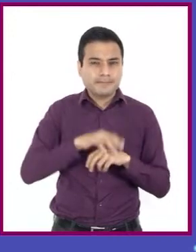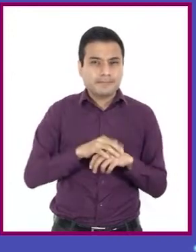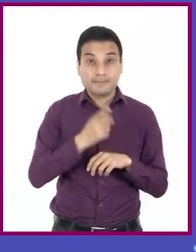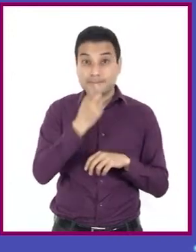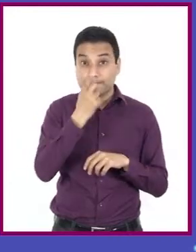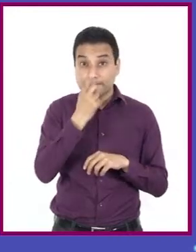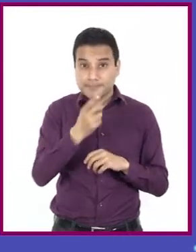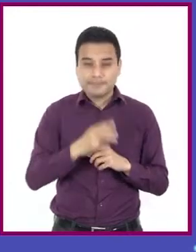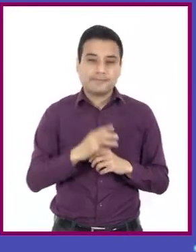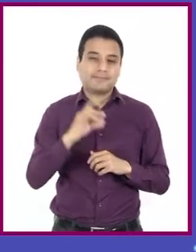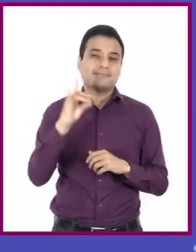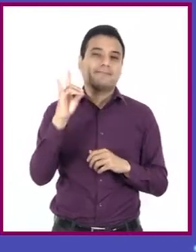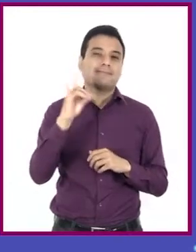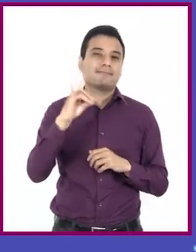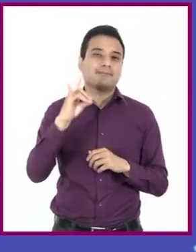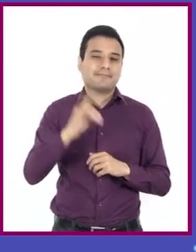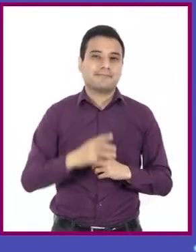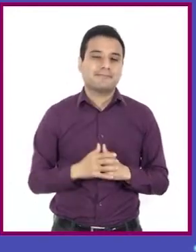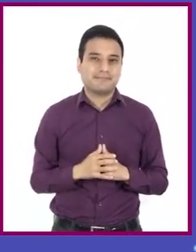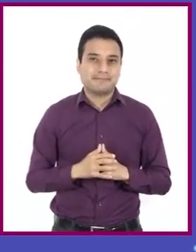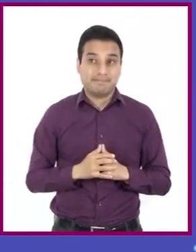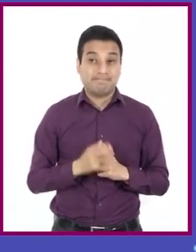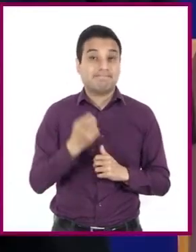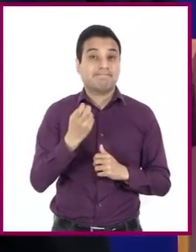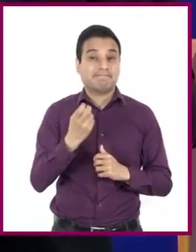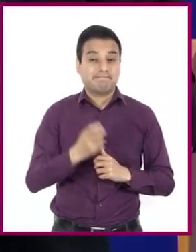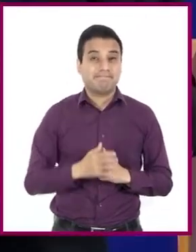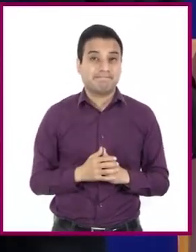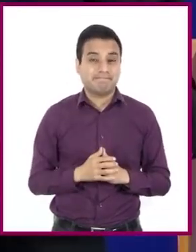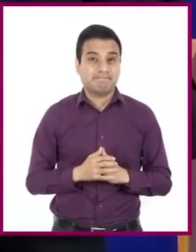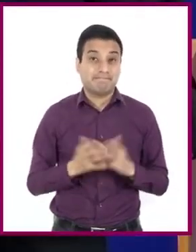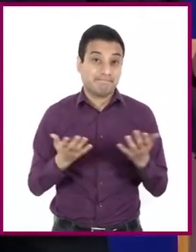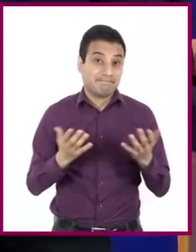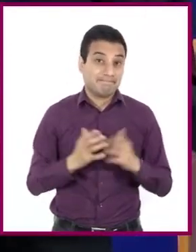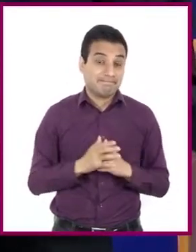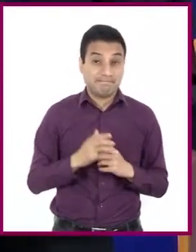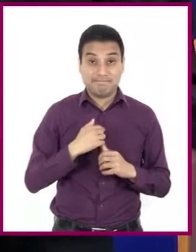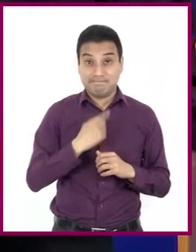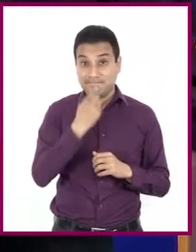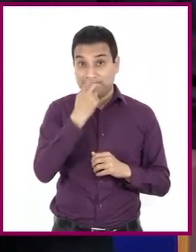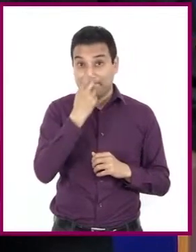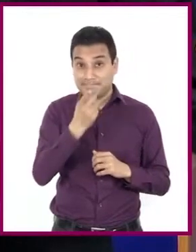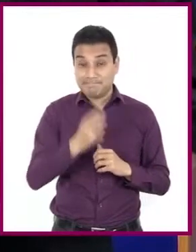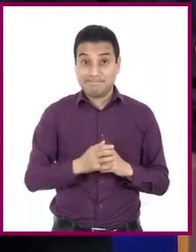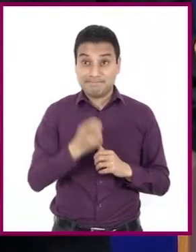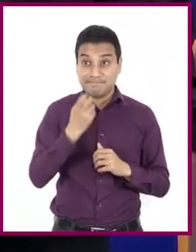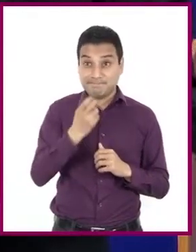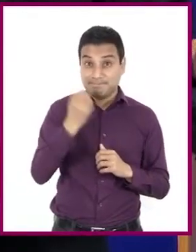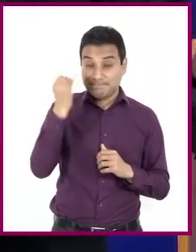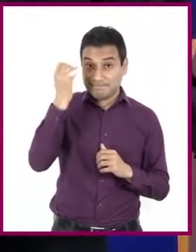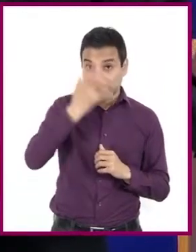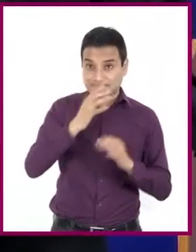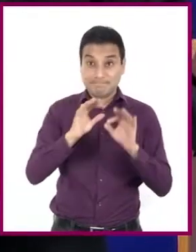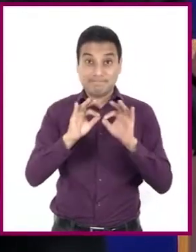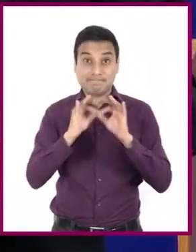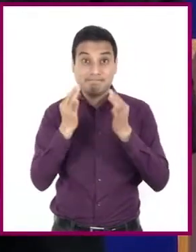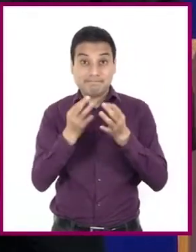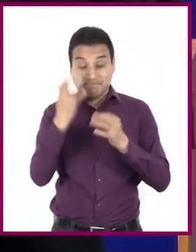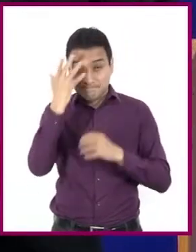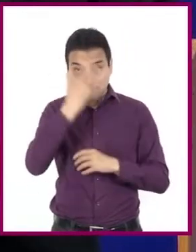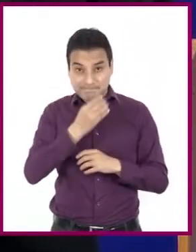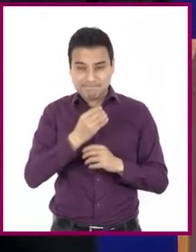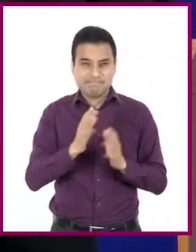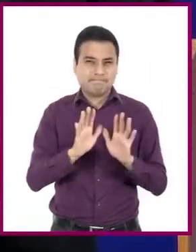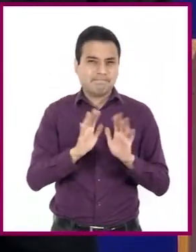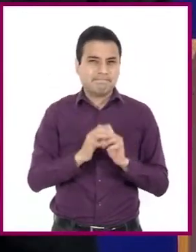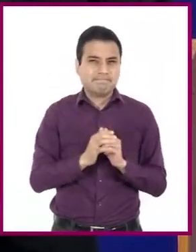dice también jirafa? Así es. Si decimos que esta imagen tiene una relación icónica, ¿qué podríamos